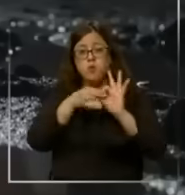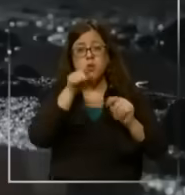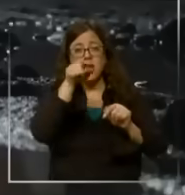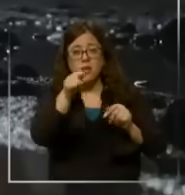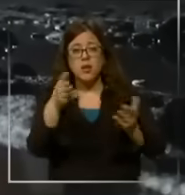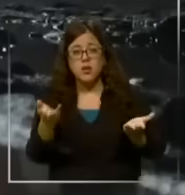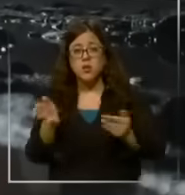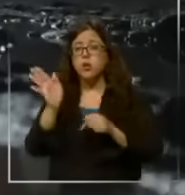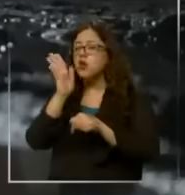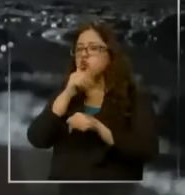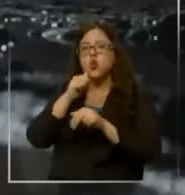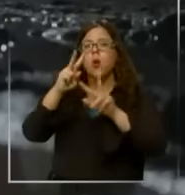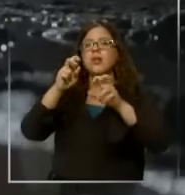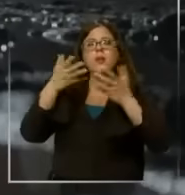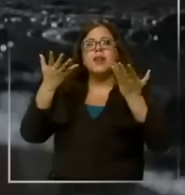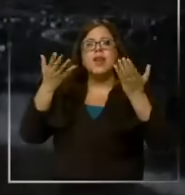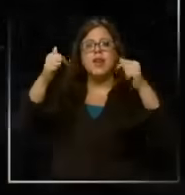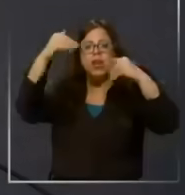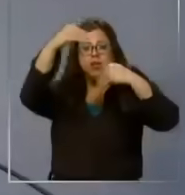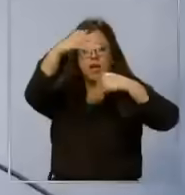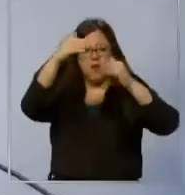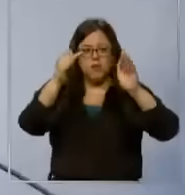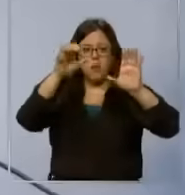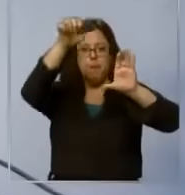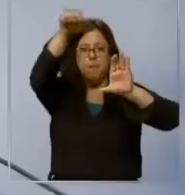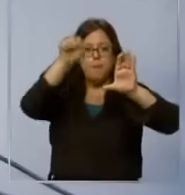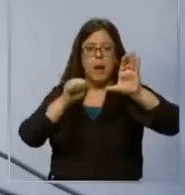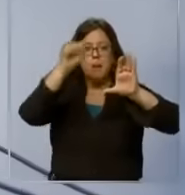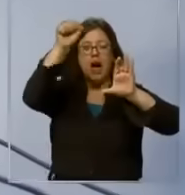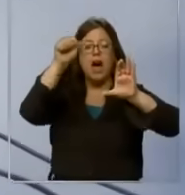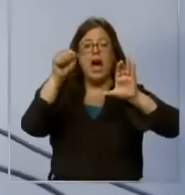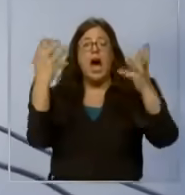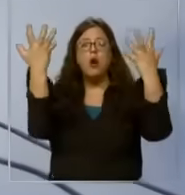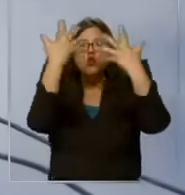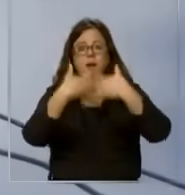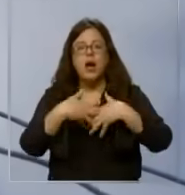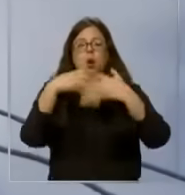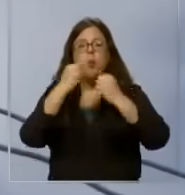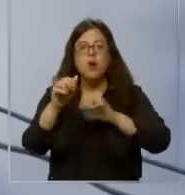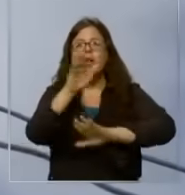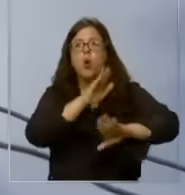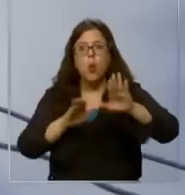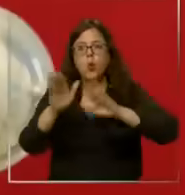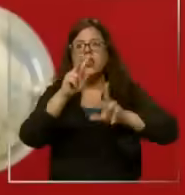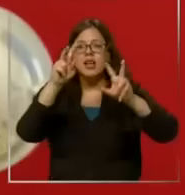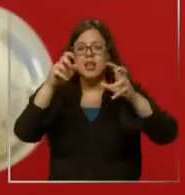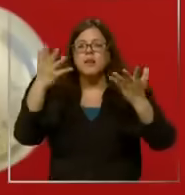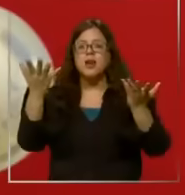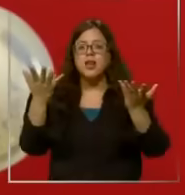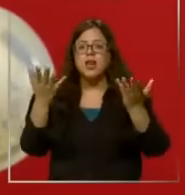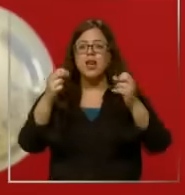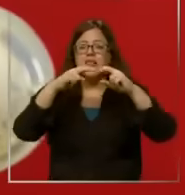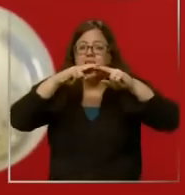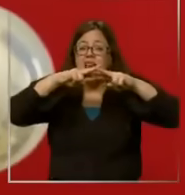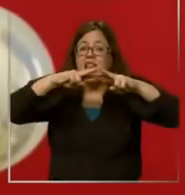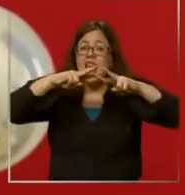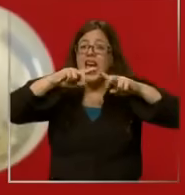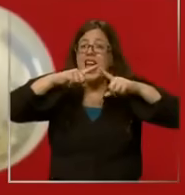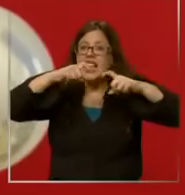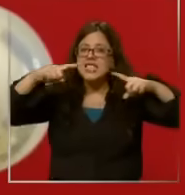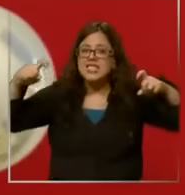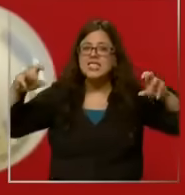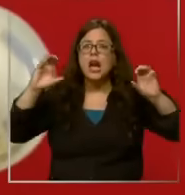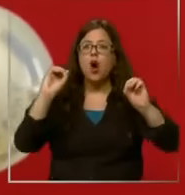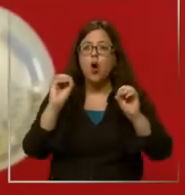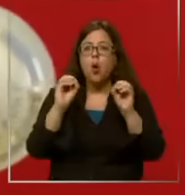con automáticos, los cuales podrían proteger un sobrecalentamiento en los circuitos eléctricos, ya, o un alto